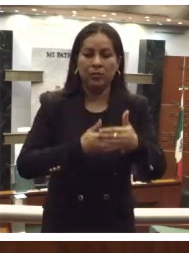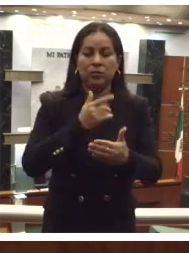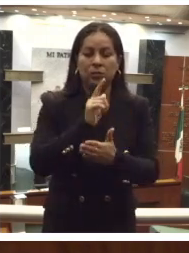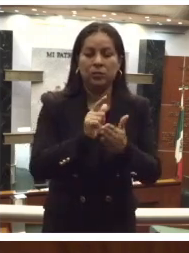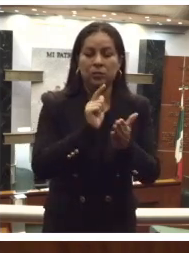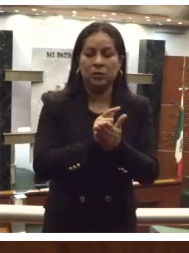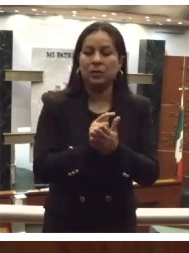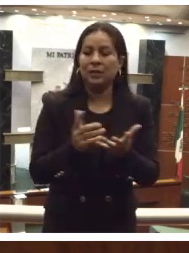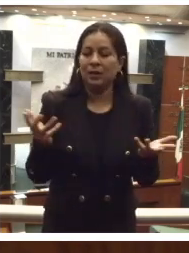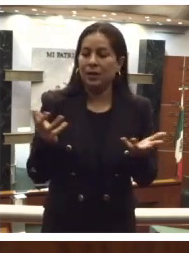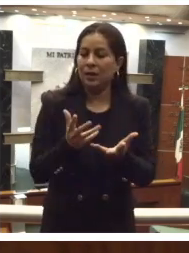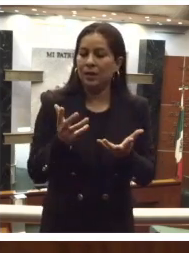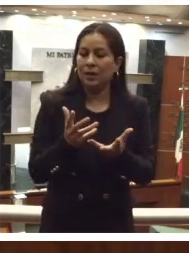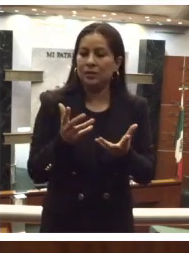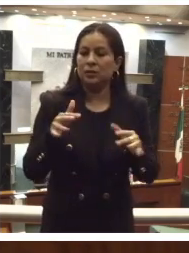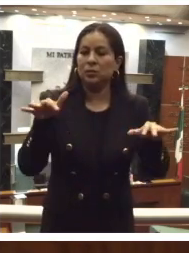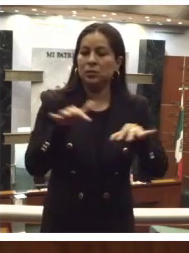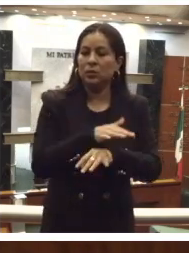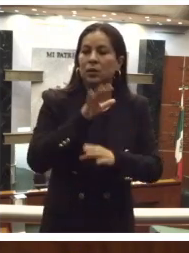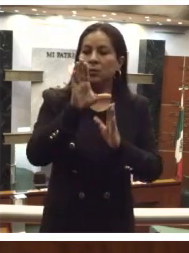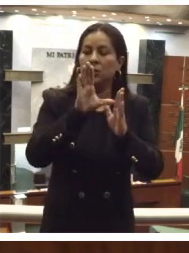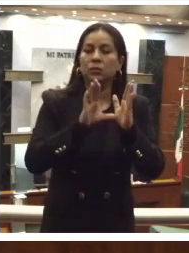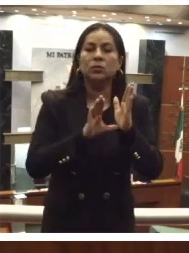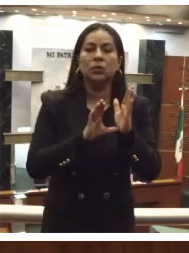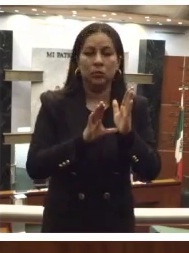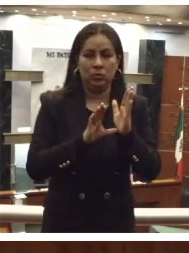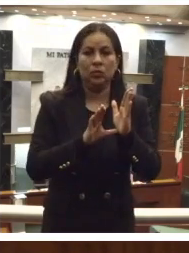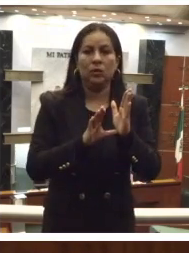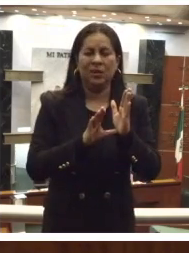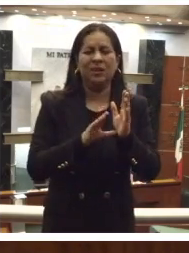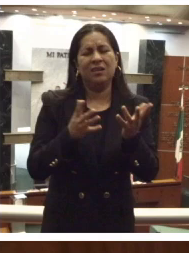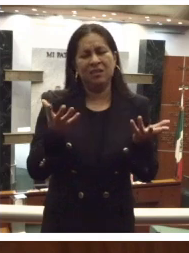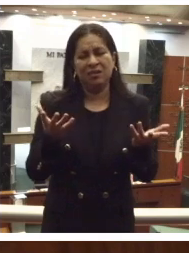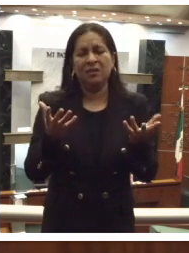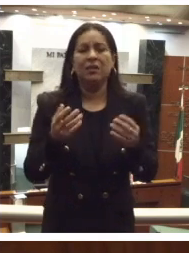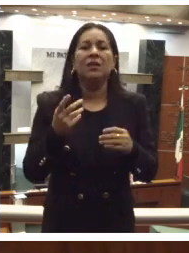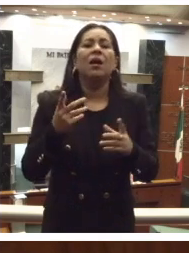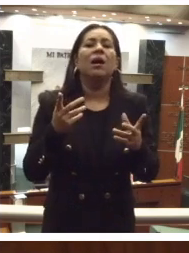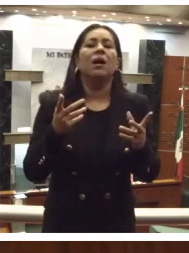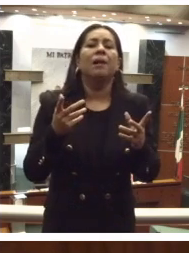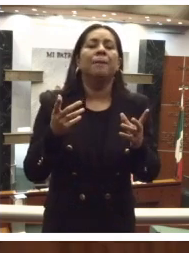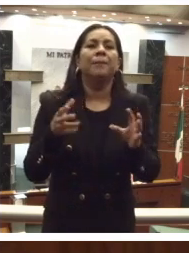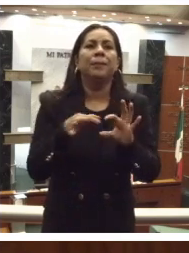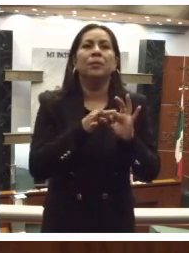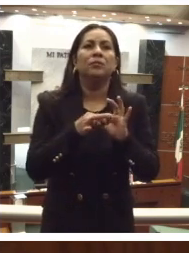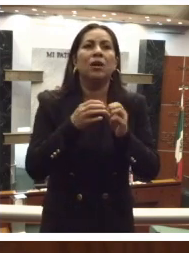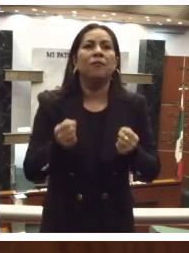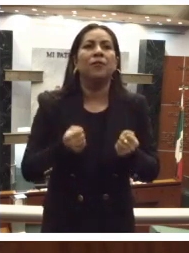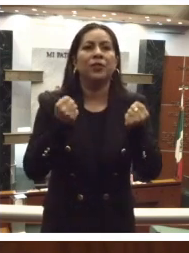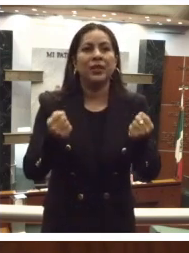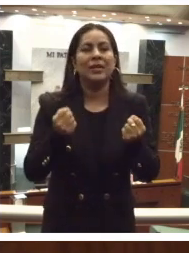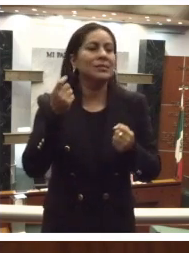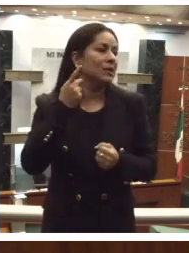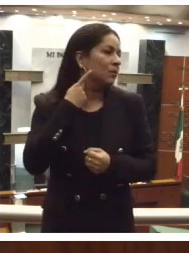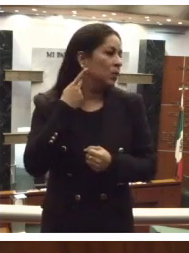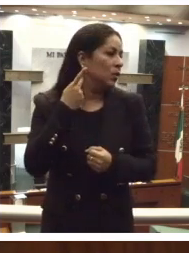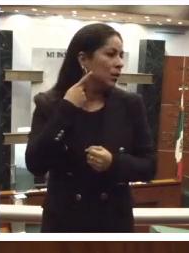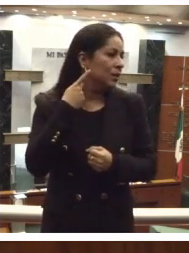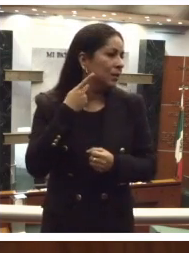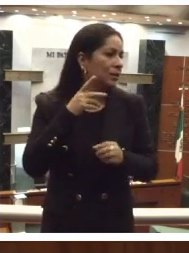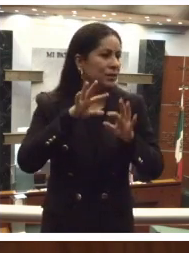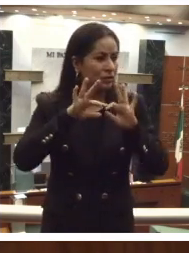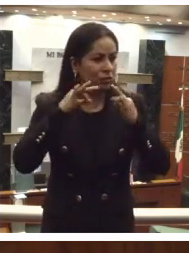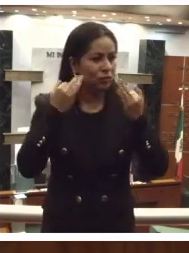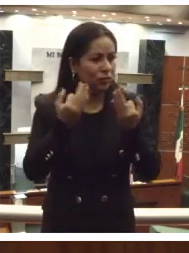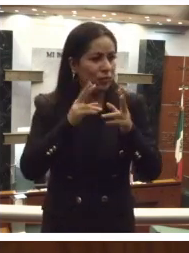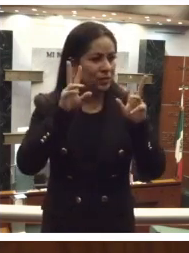legislativo que implica una reforma constitucional, en este caso, la relativa a fortalecer las políticas y